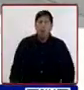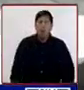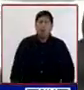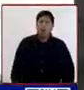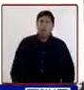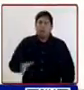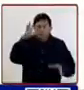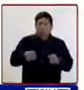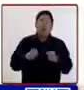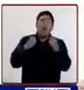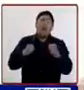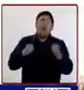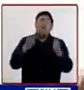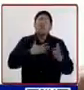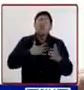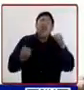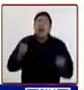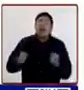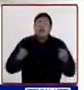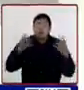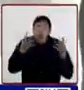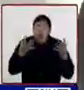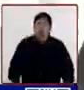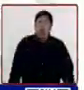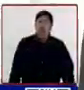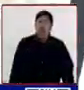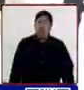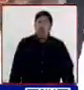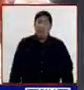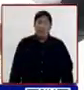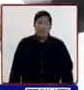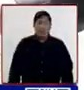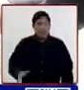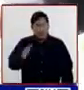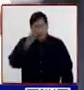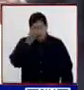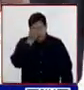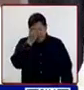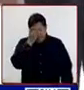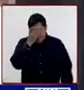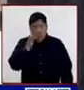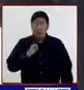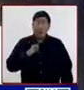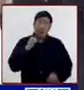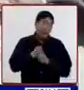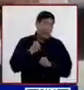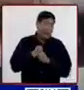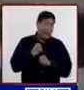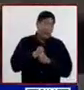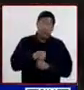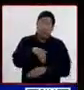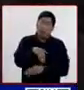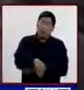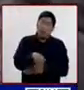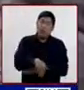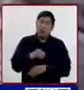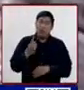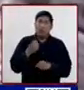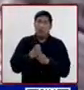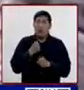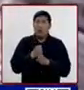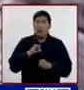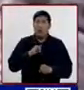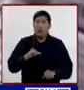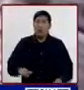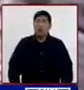Mi auto, por favor. No. Devolverme, mi auto. ¿Qué hacía usted a esa hora, señor? Estaba trabajando yo. Noche nomás yo trabajo.